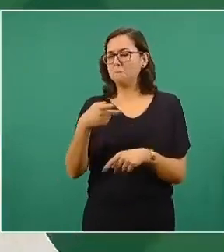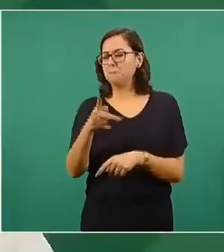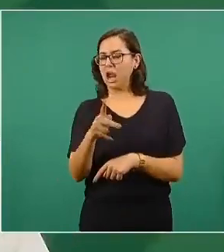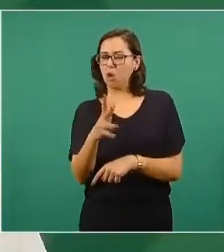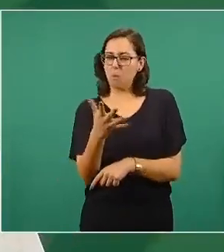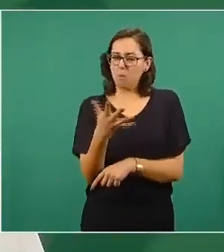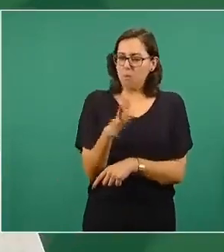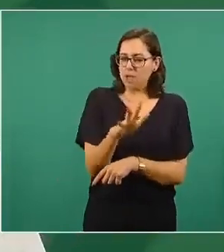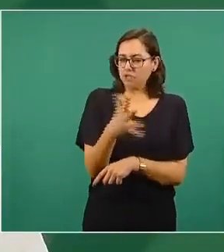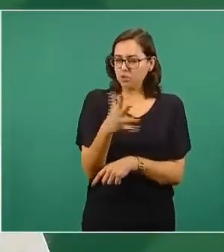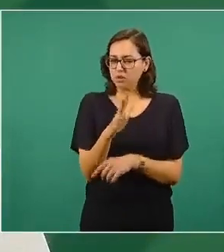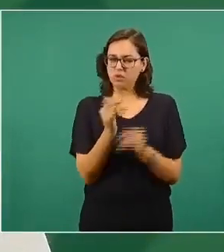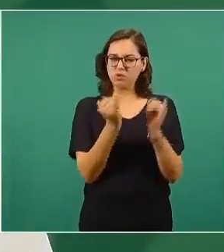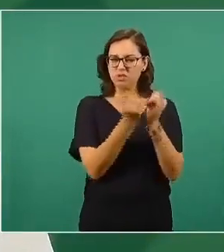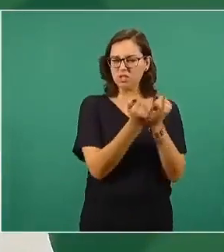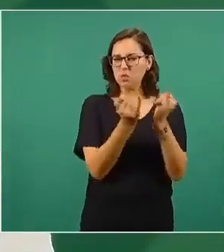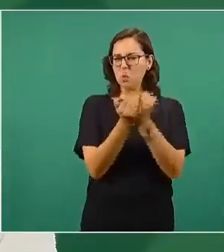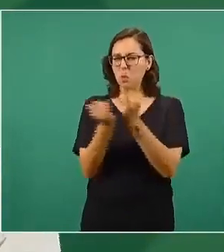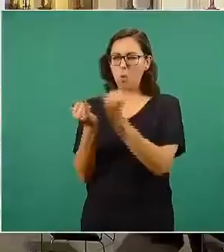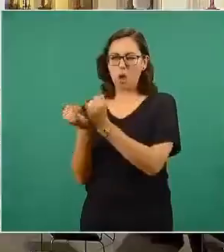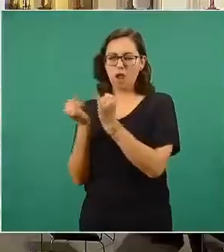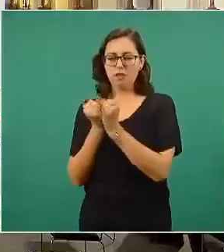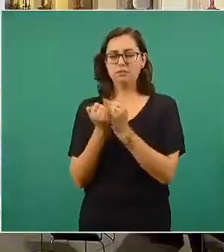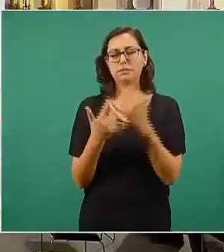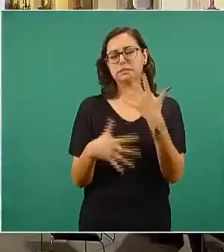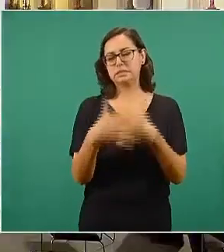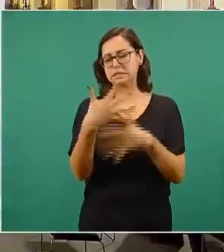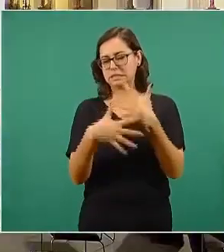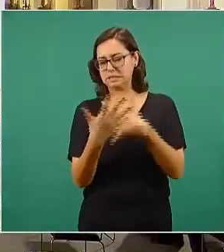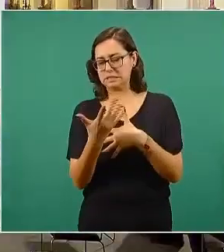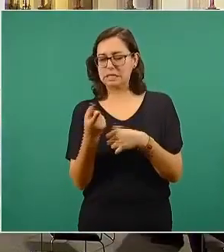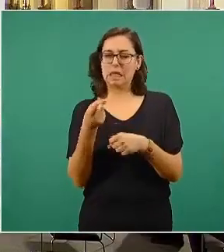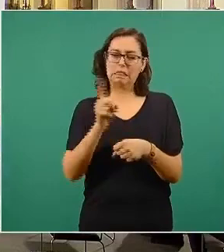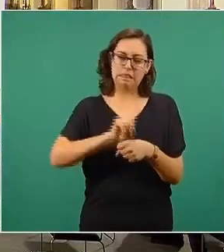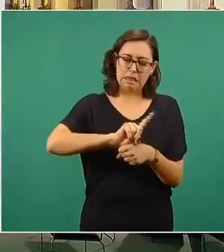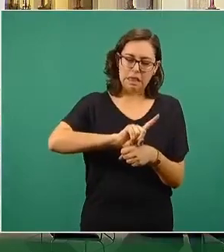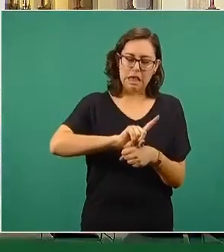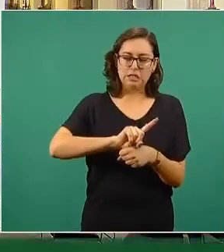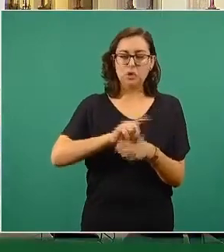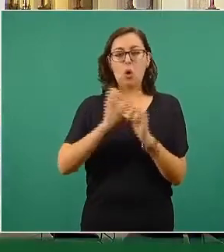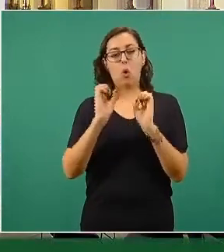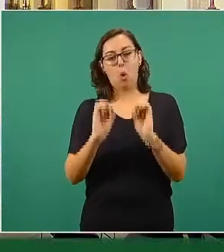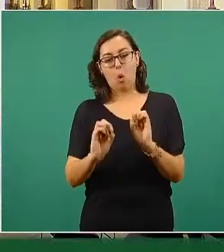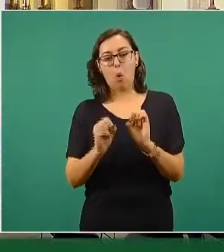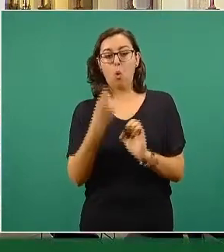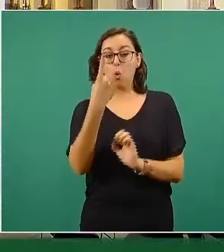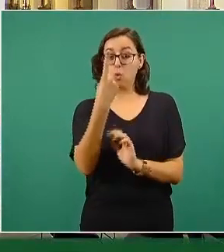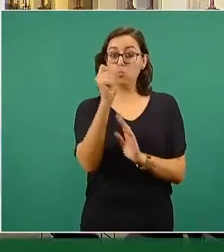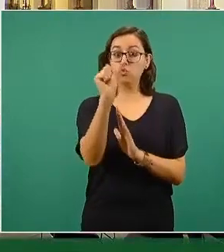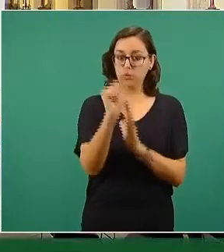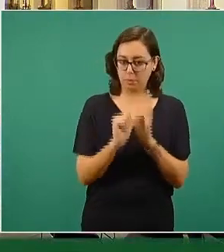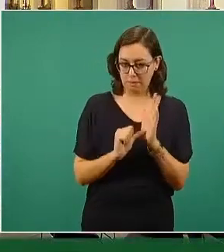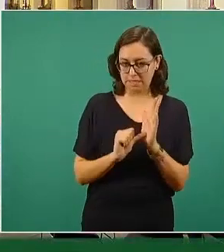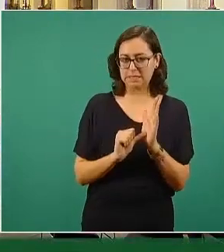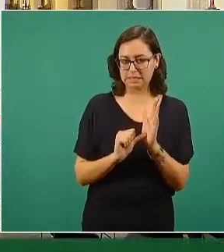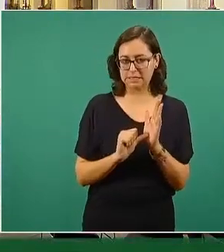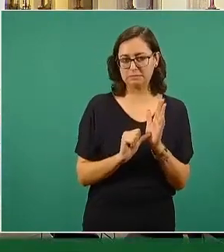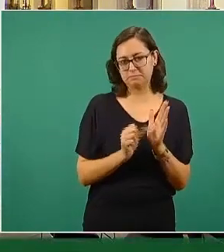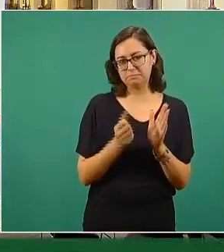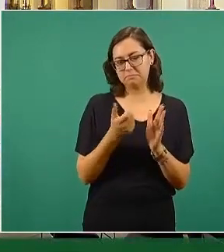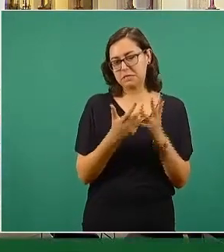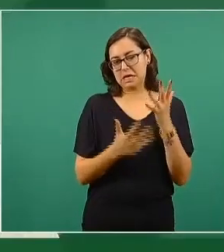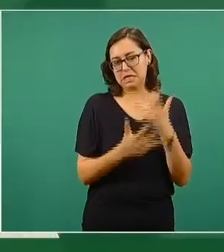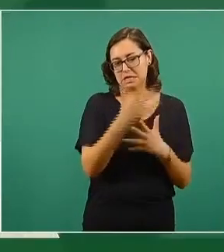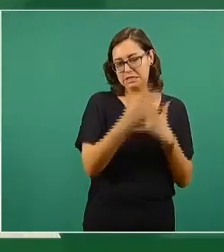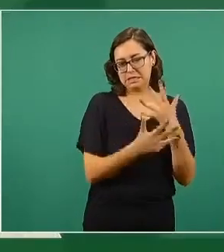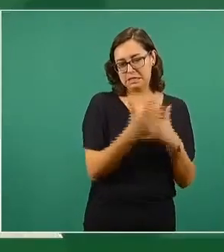que al menos 15 días, posiblemente hasta un mes completo, es el intervalo de tiempo en